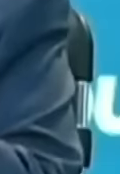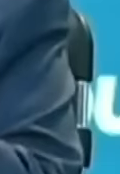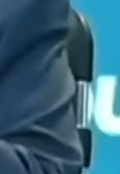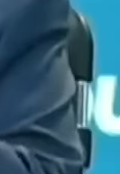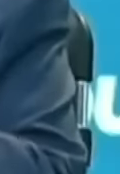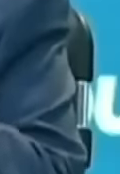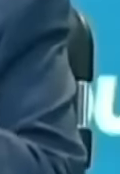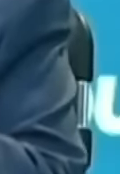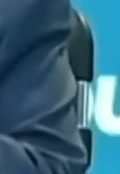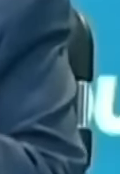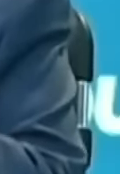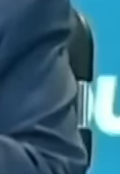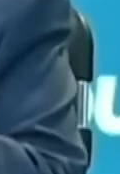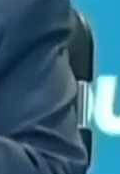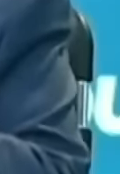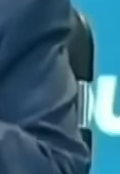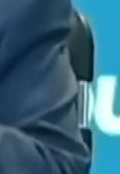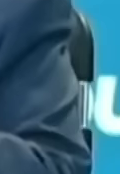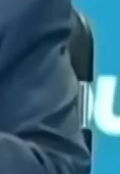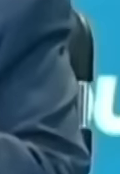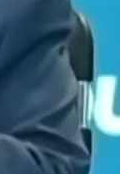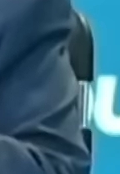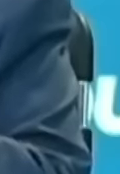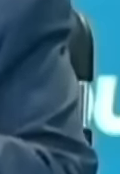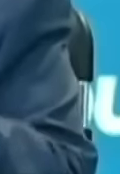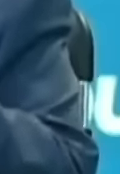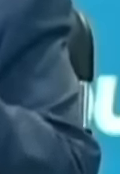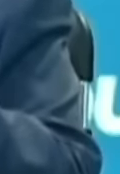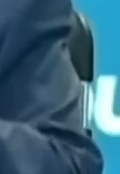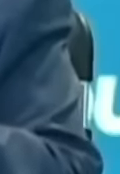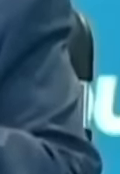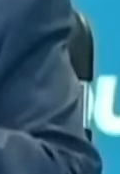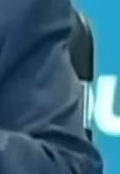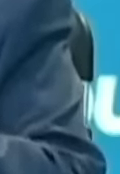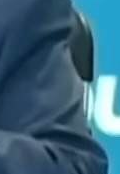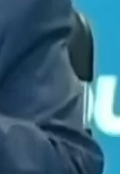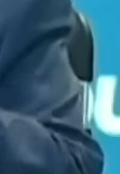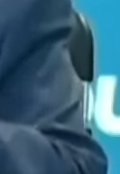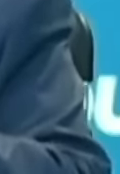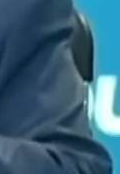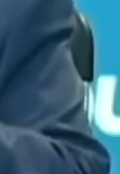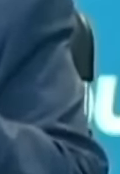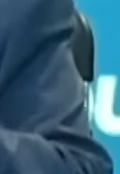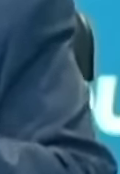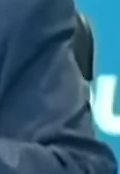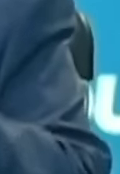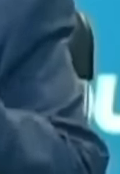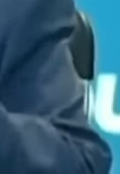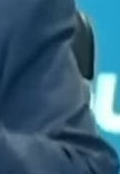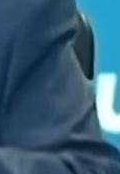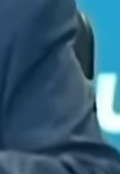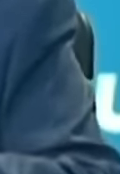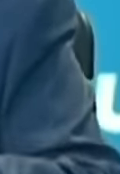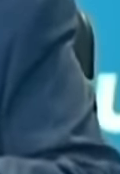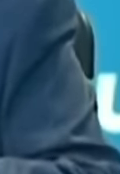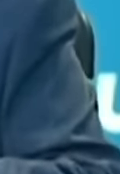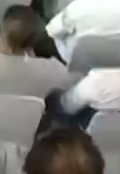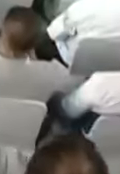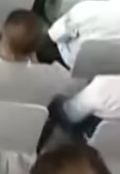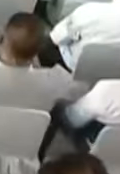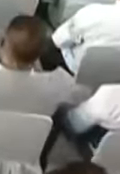alcaldesas, compañeros ministros, poder popular, vamos a motivarnos, porque sí se puede